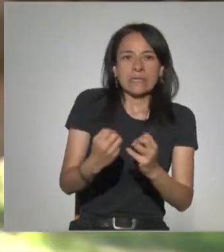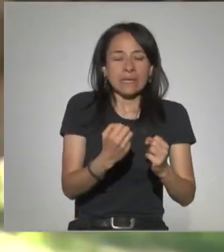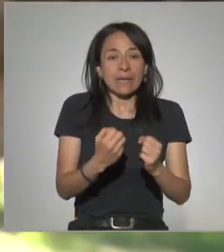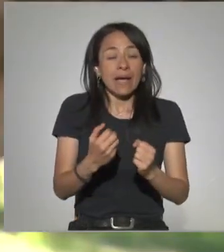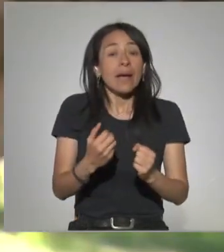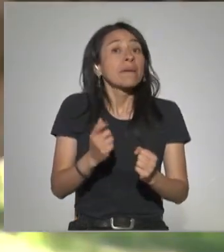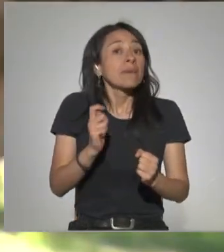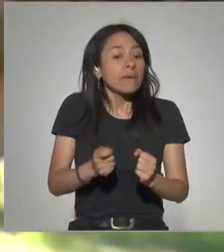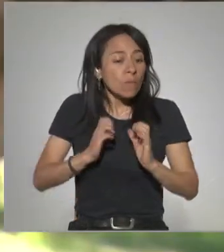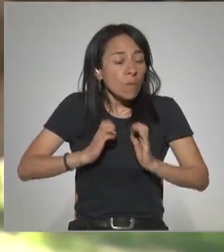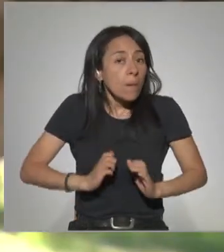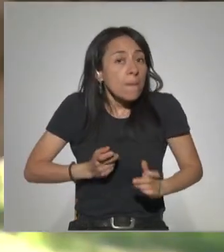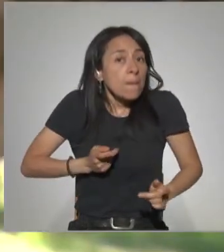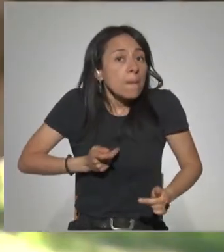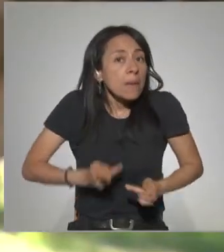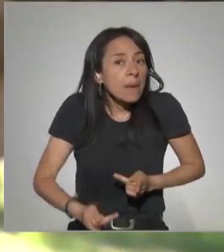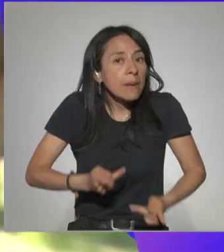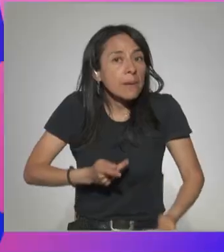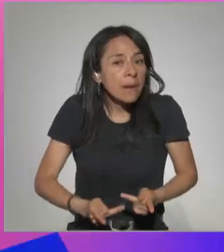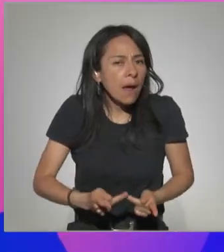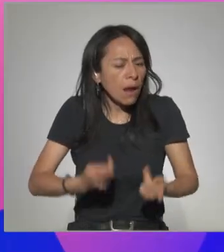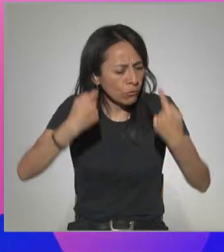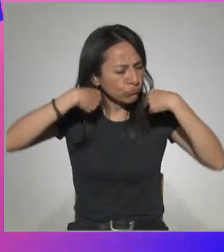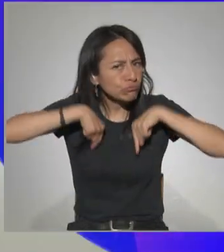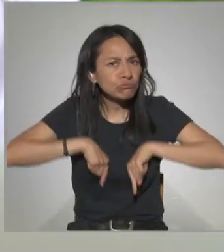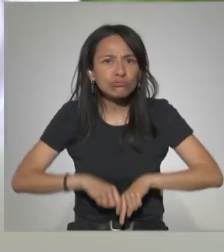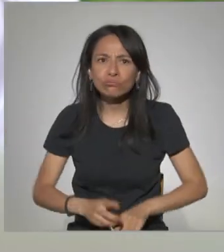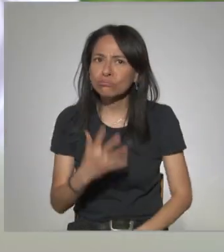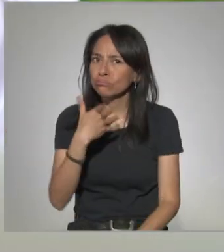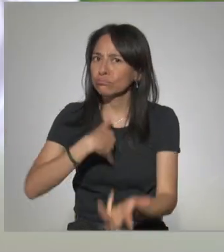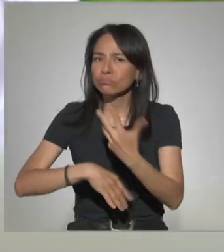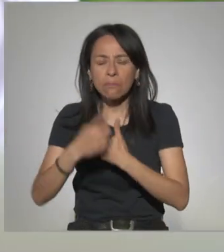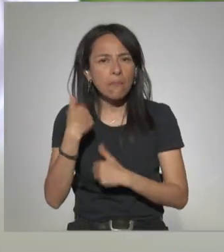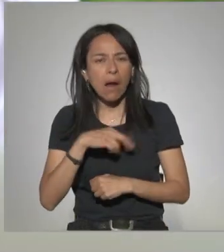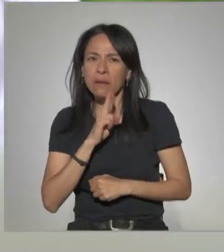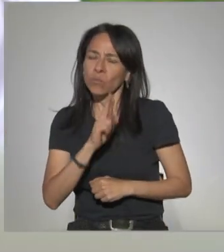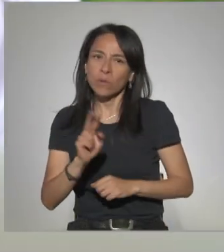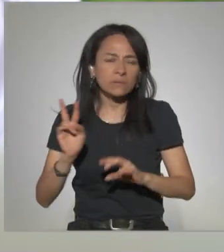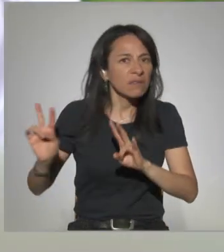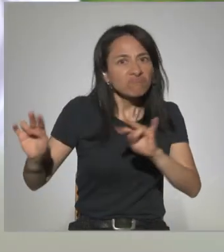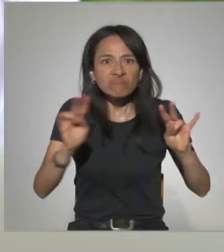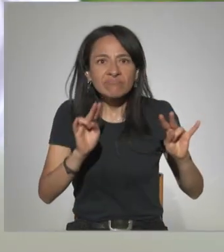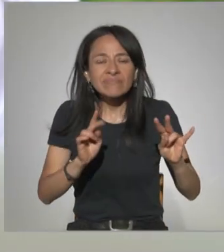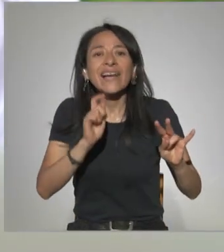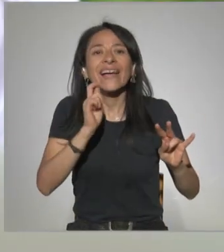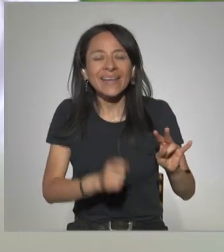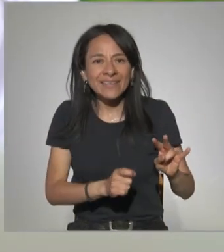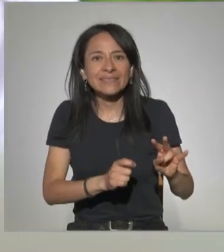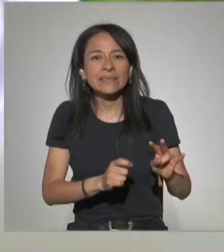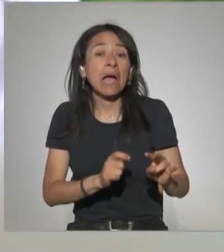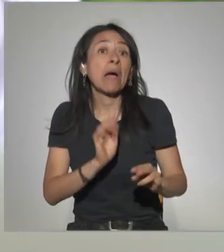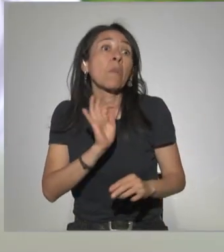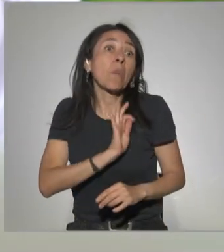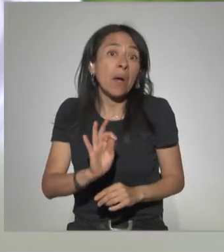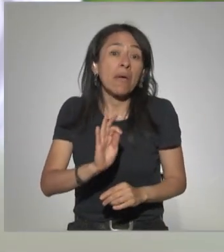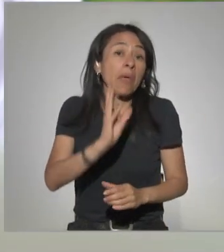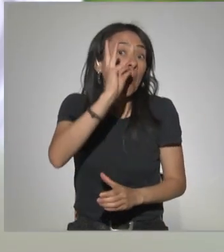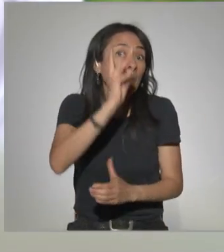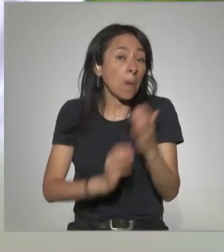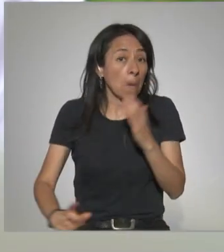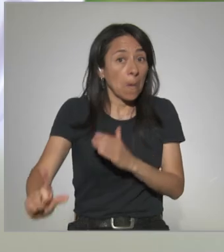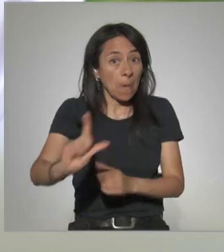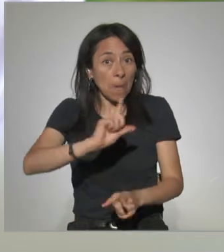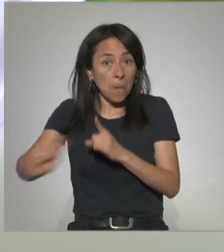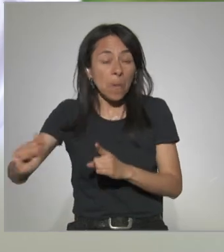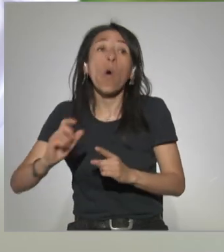manera general para que pueda responder en esta situación. Se activa lo que se conoce como reacción de huida o ataque. Para